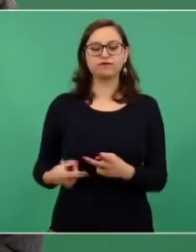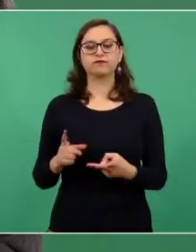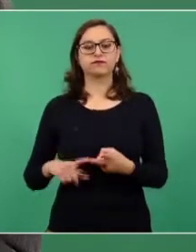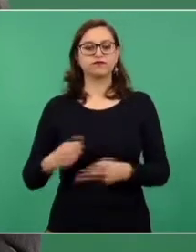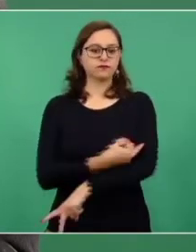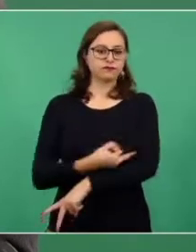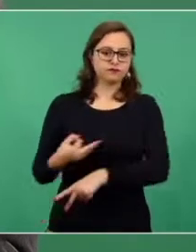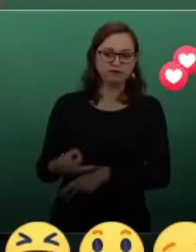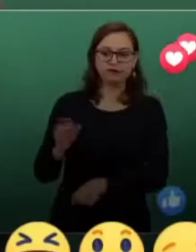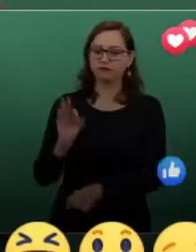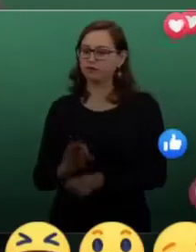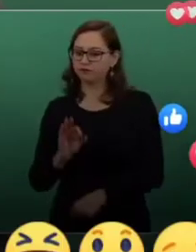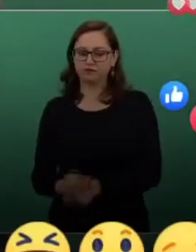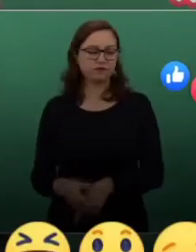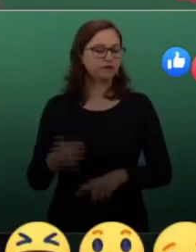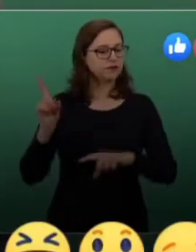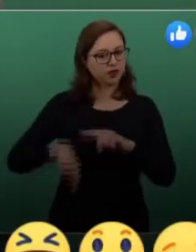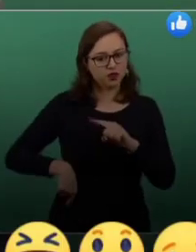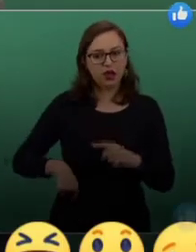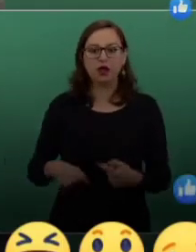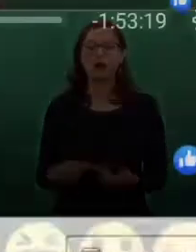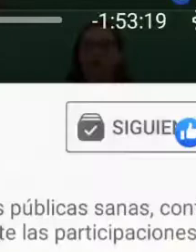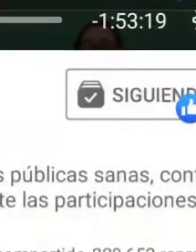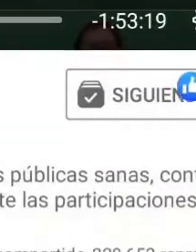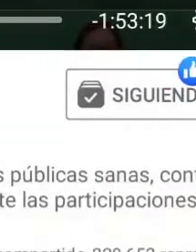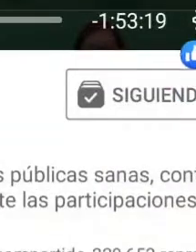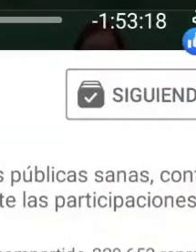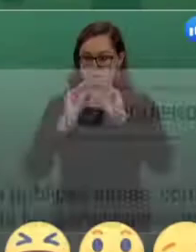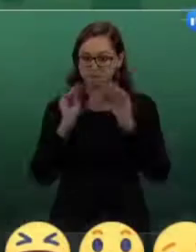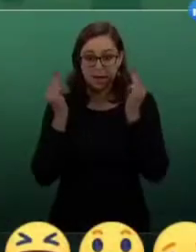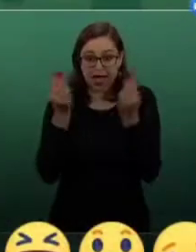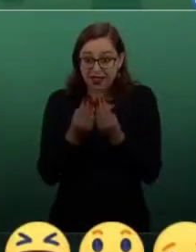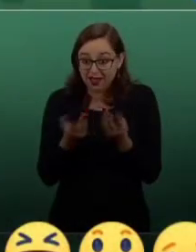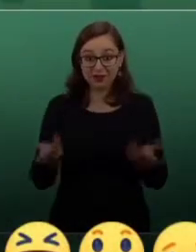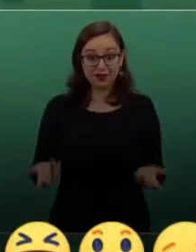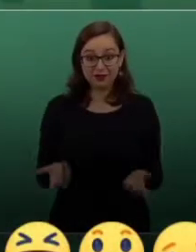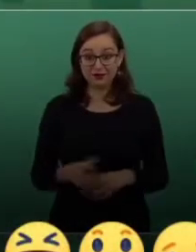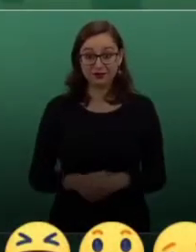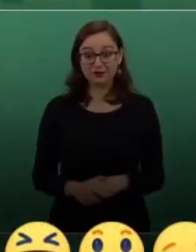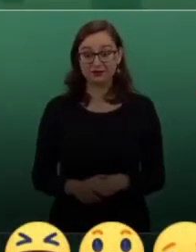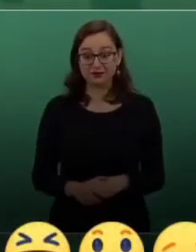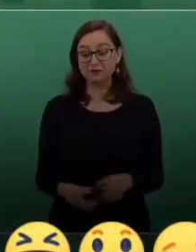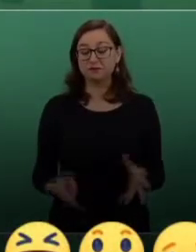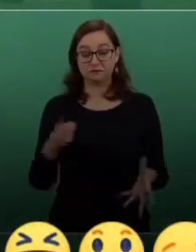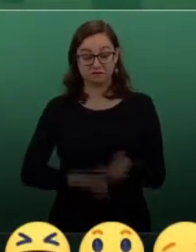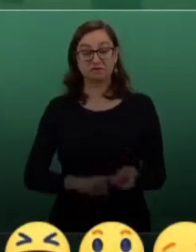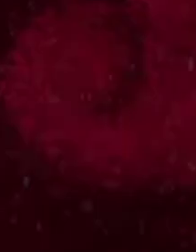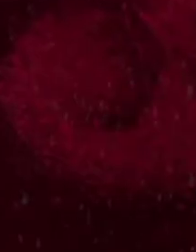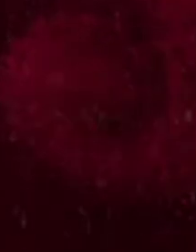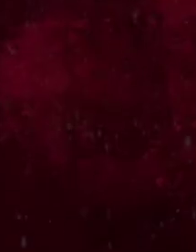nepotismo, mafias, que son las que dominan.